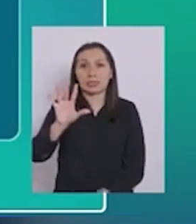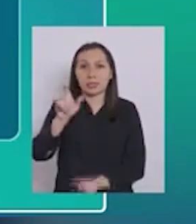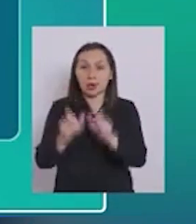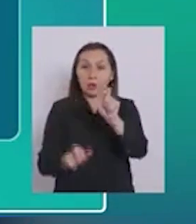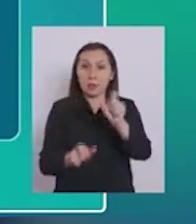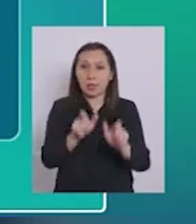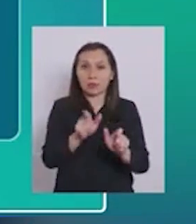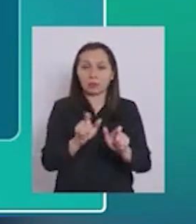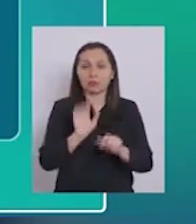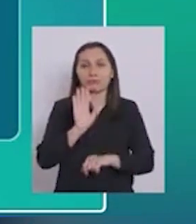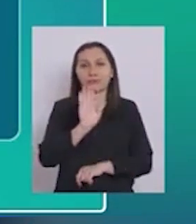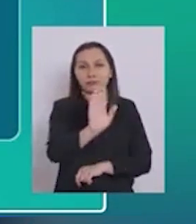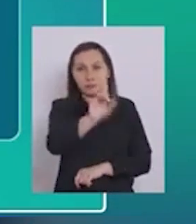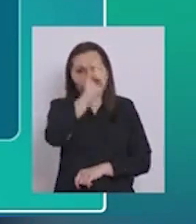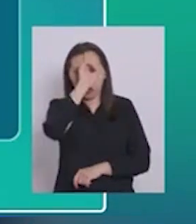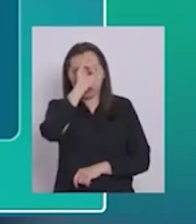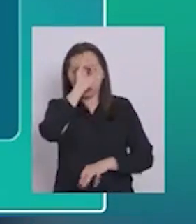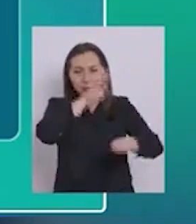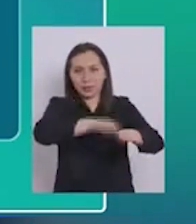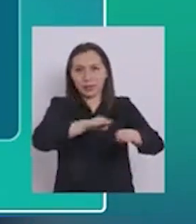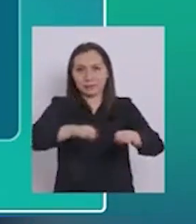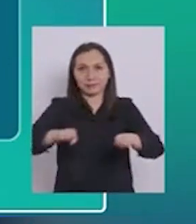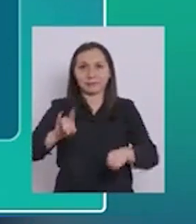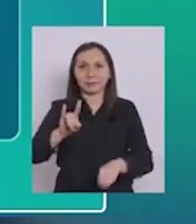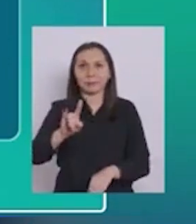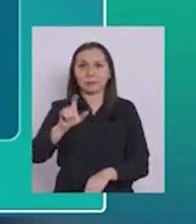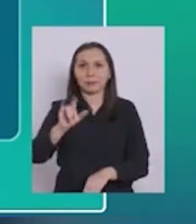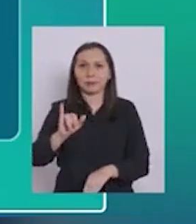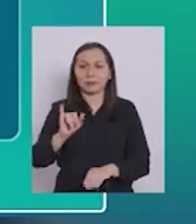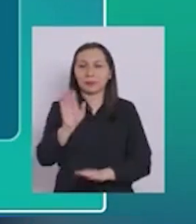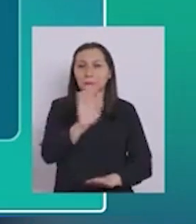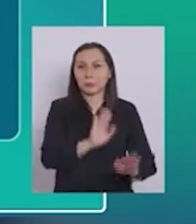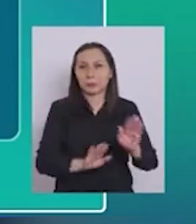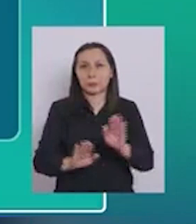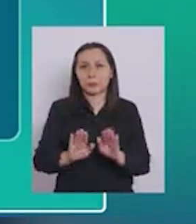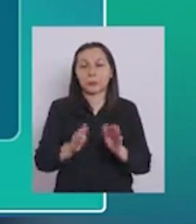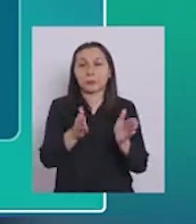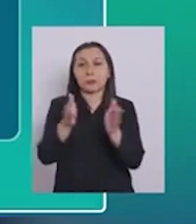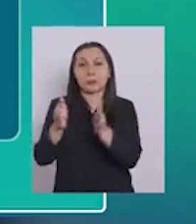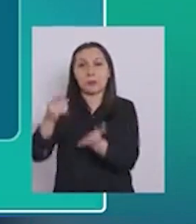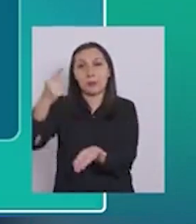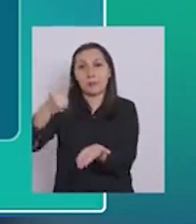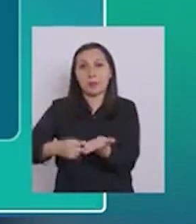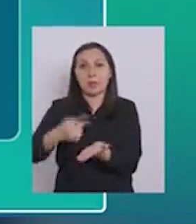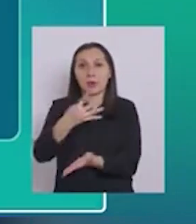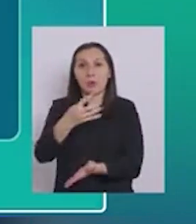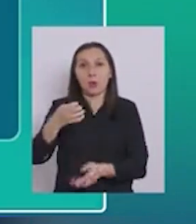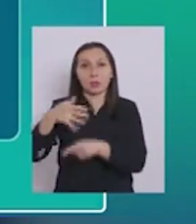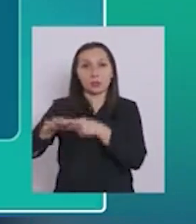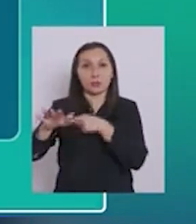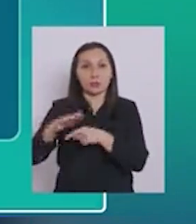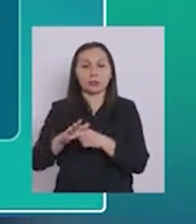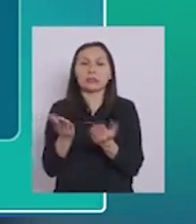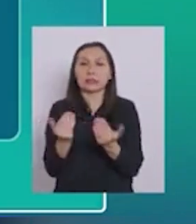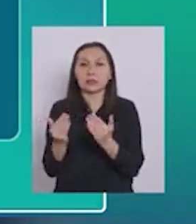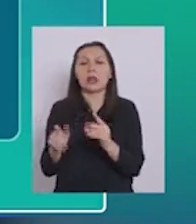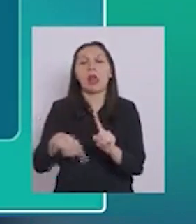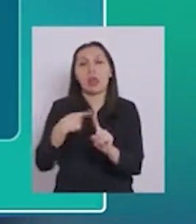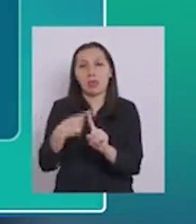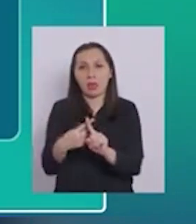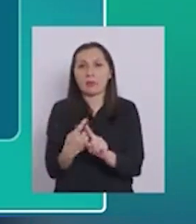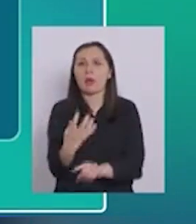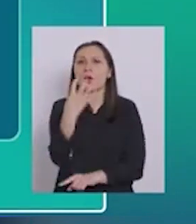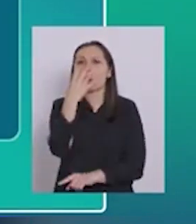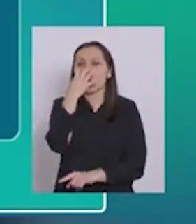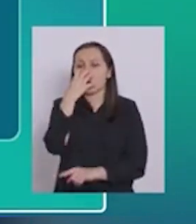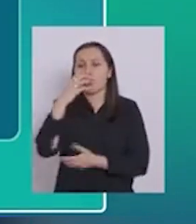1675 personas se encuentran hospitalizadas en unidades de cuidados intensivos de las cuales mil 415